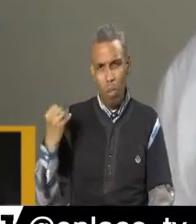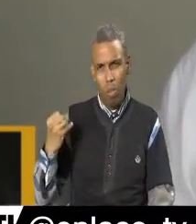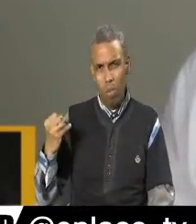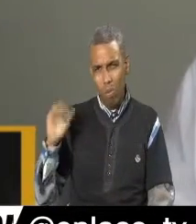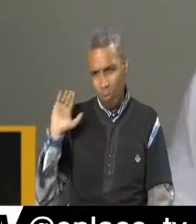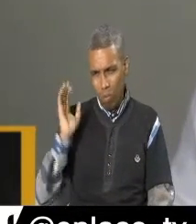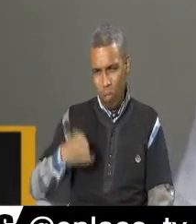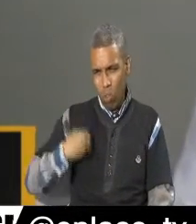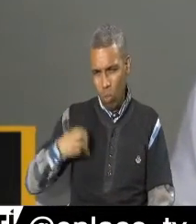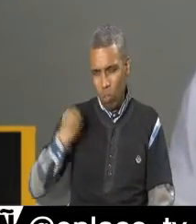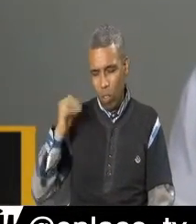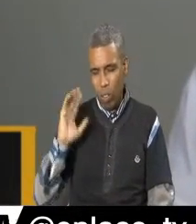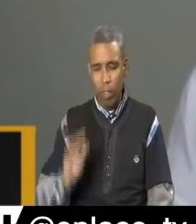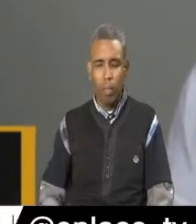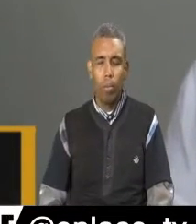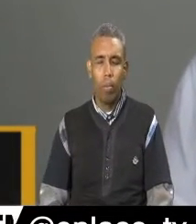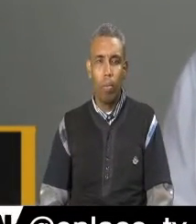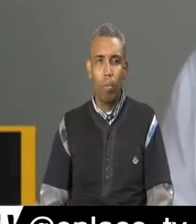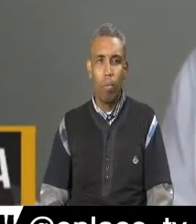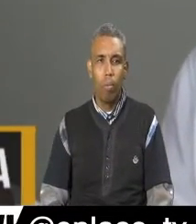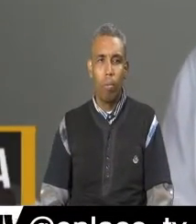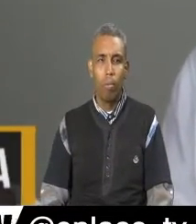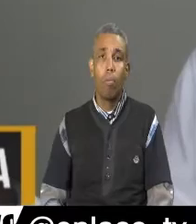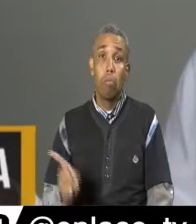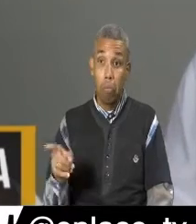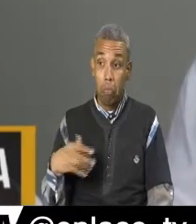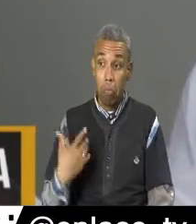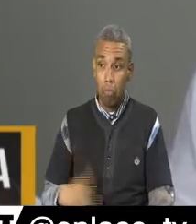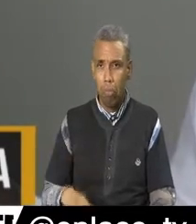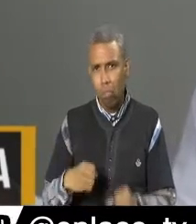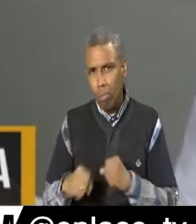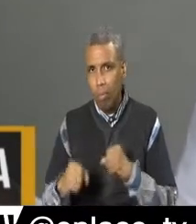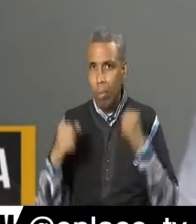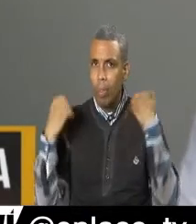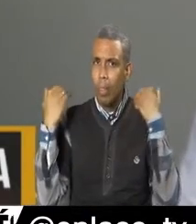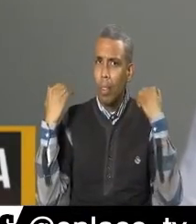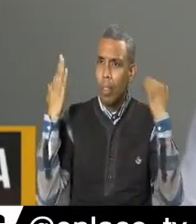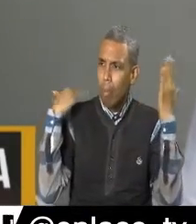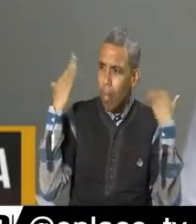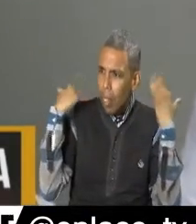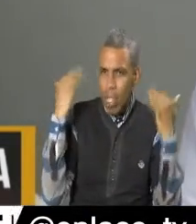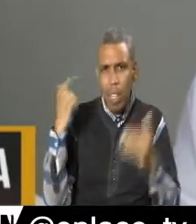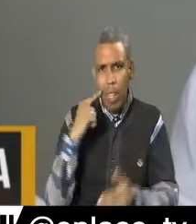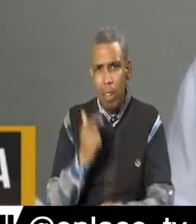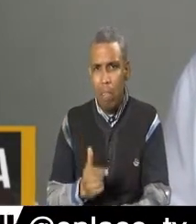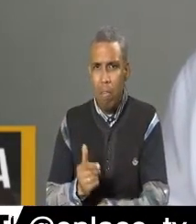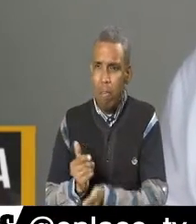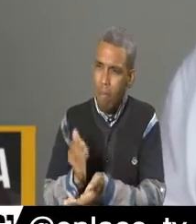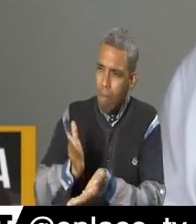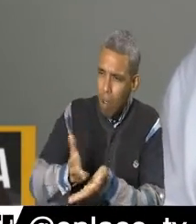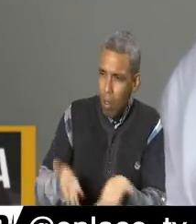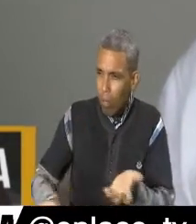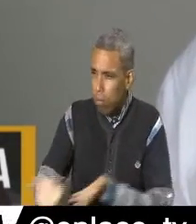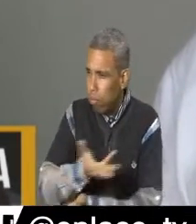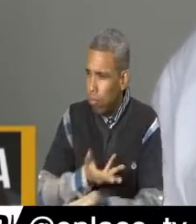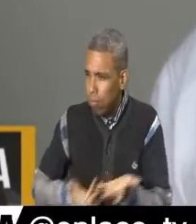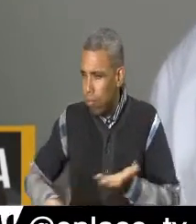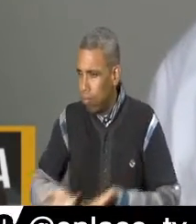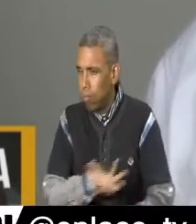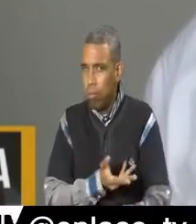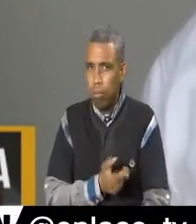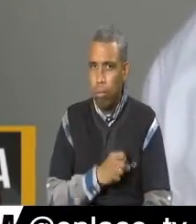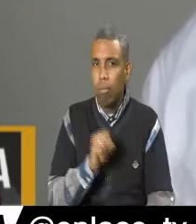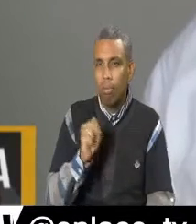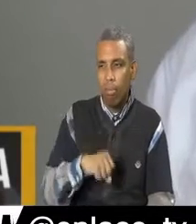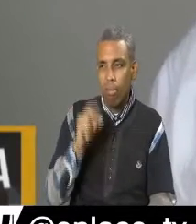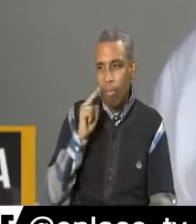un trabajo muy bonito con los campesinos en esa zona tan privilegiada del departamento y de